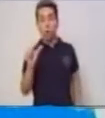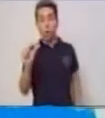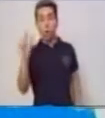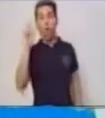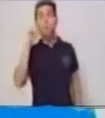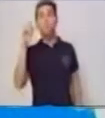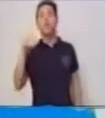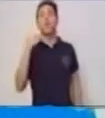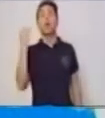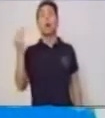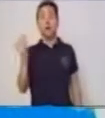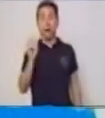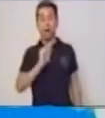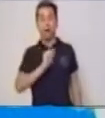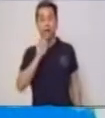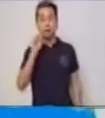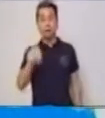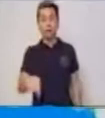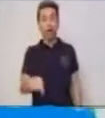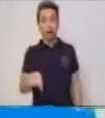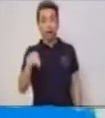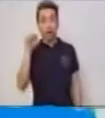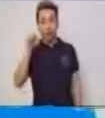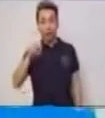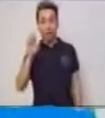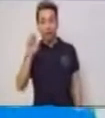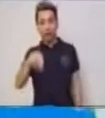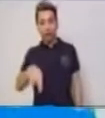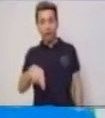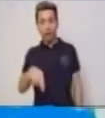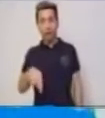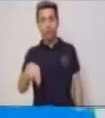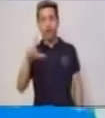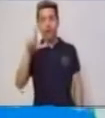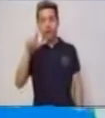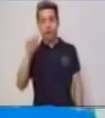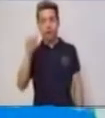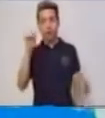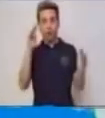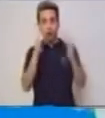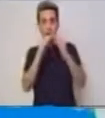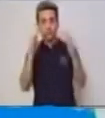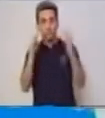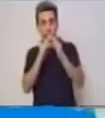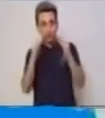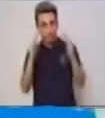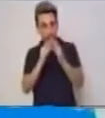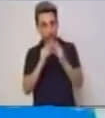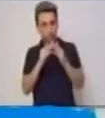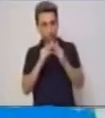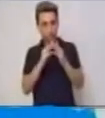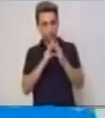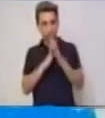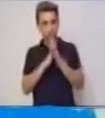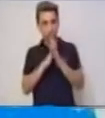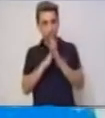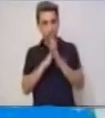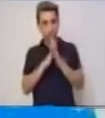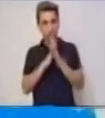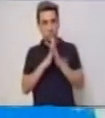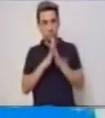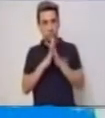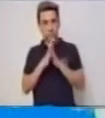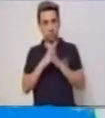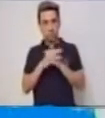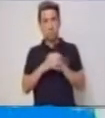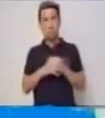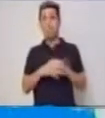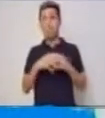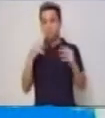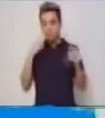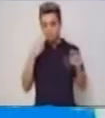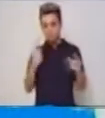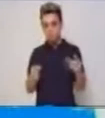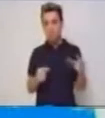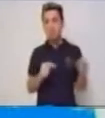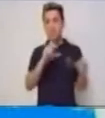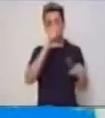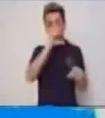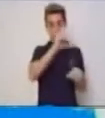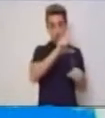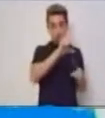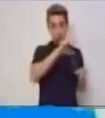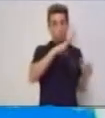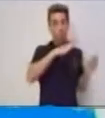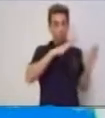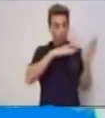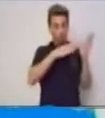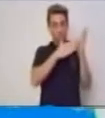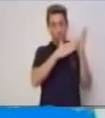quedarse en casa. Ella salta poco porque está en casa. Inicial mayúscula,